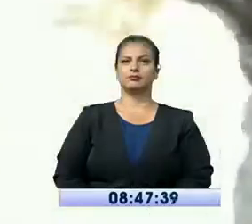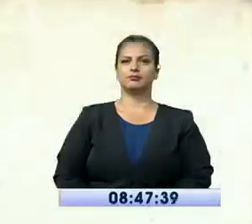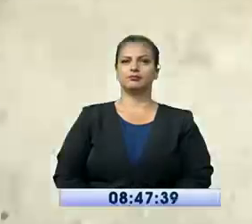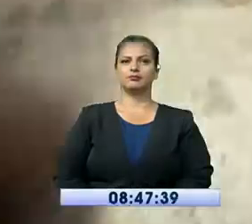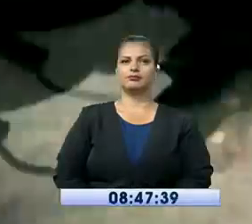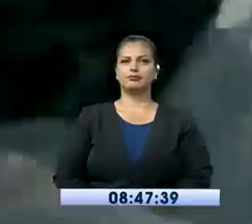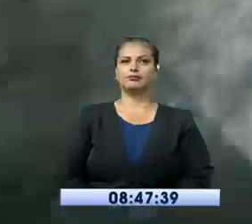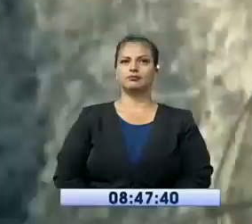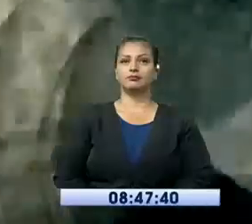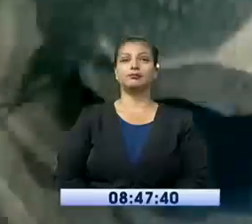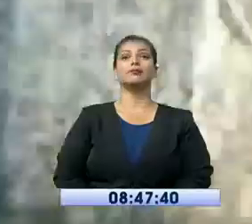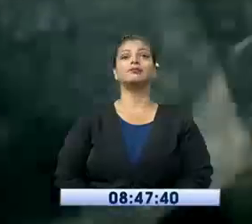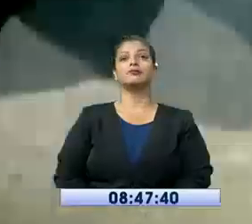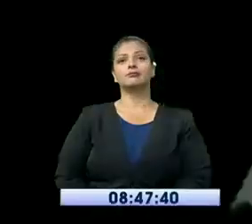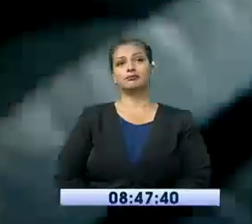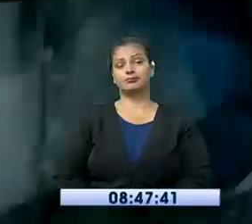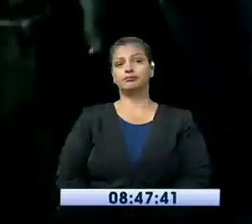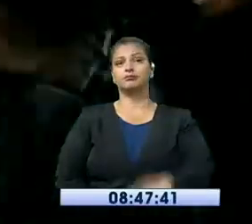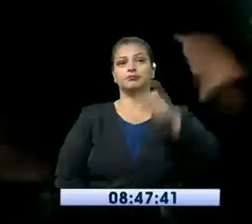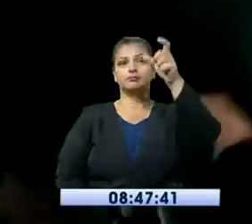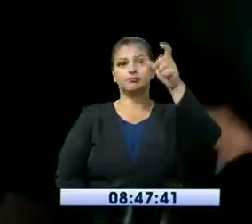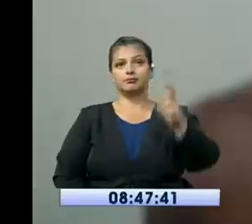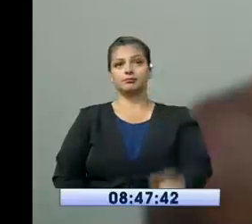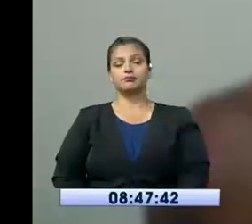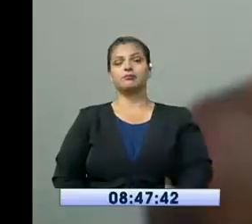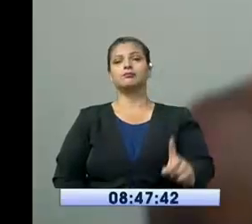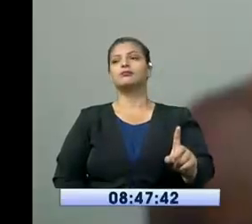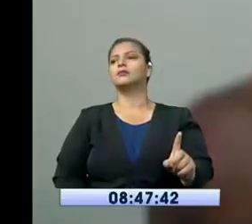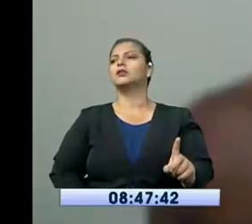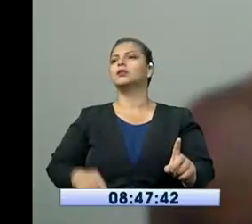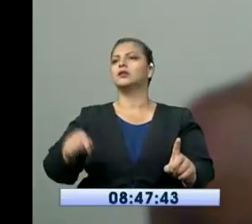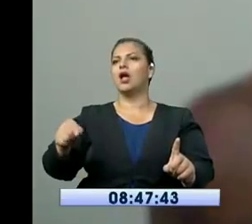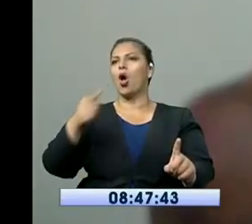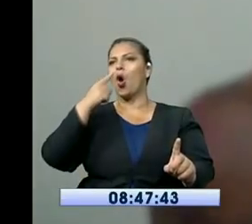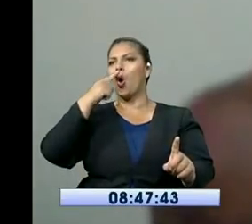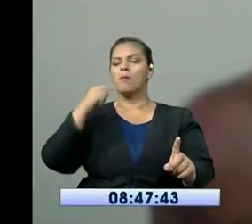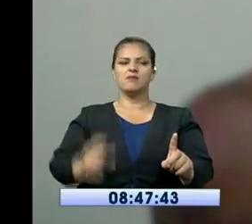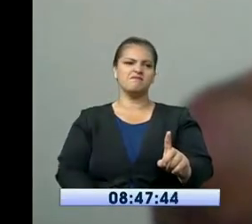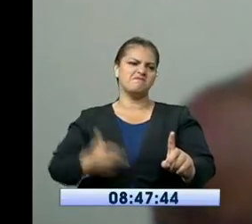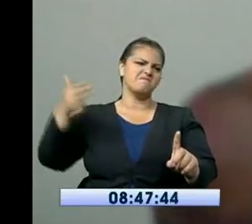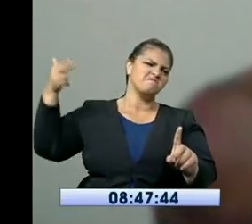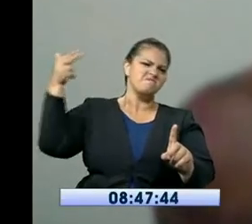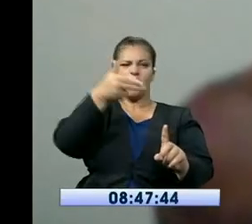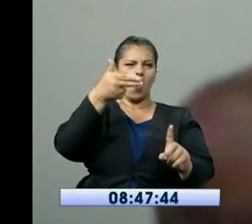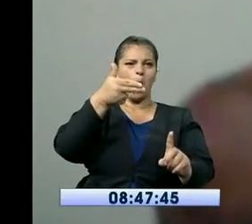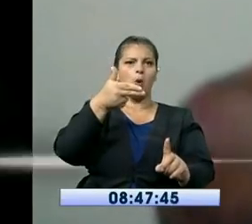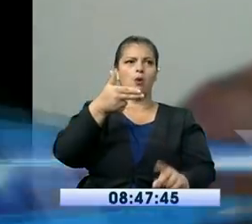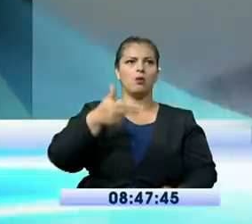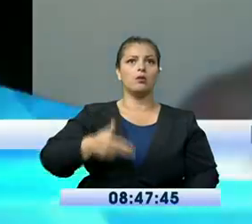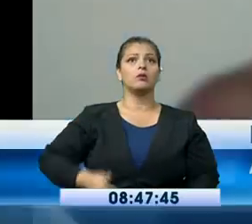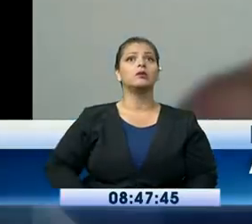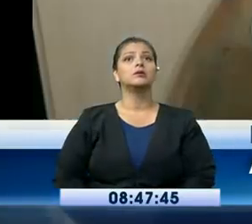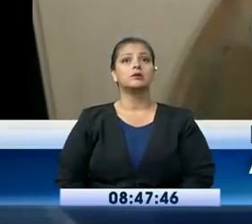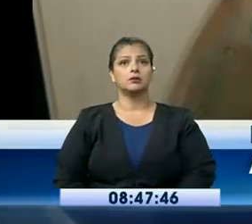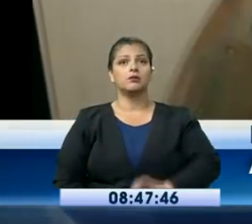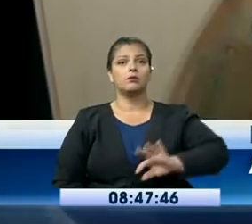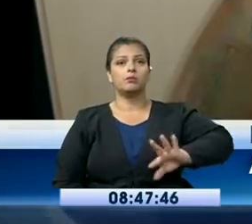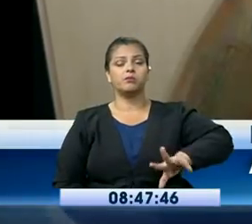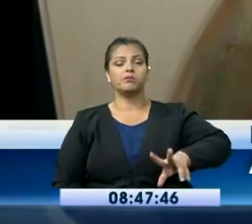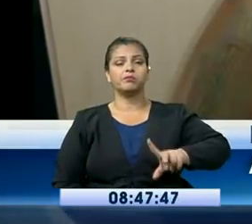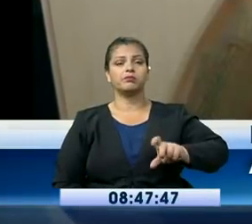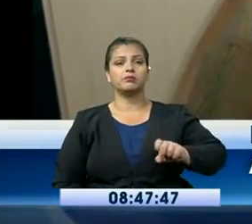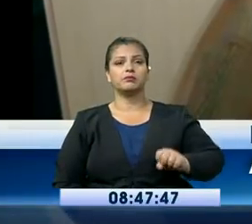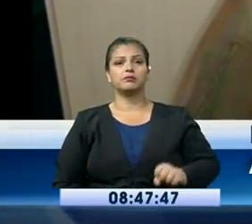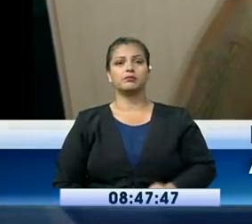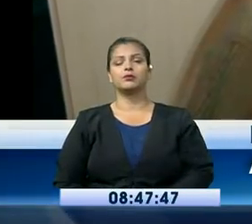fue un despliegue policial ejecutado en el norte de guayaquil cuando un sospechoso amedrentaba con un arma de fuego a una persona del